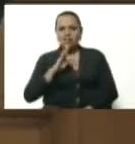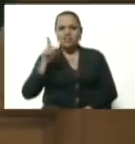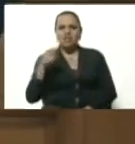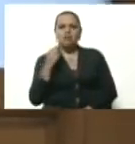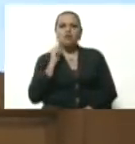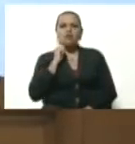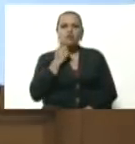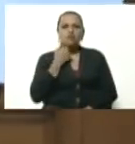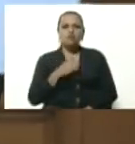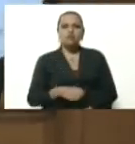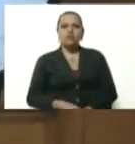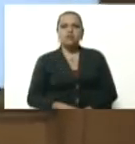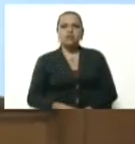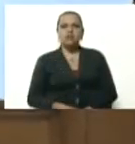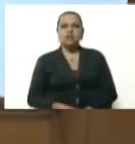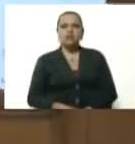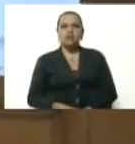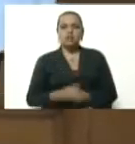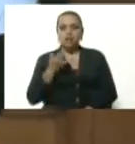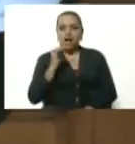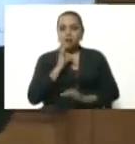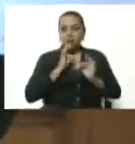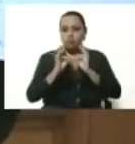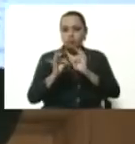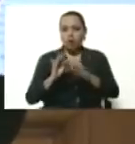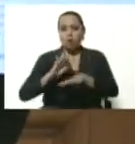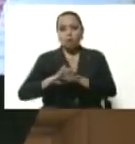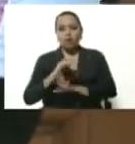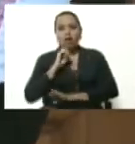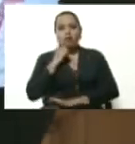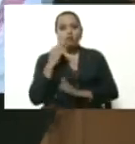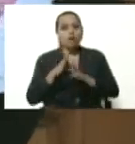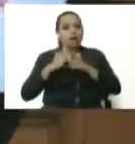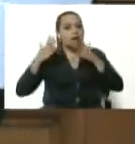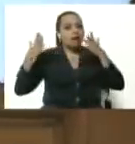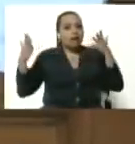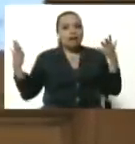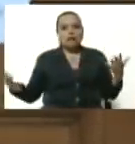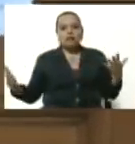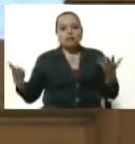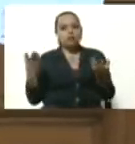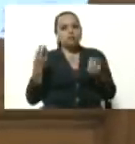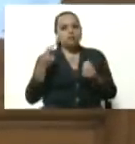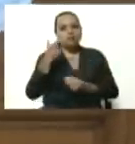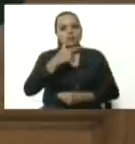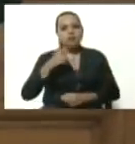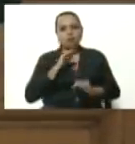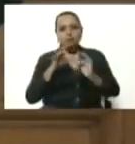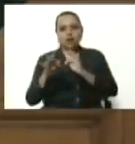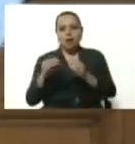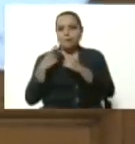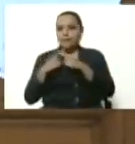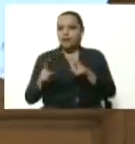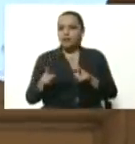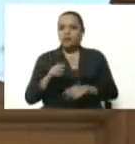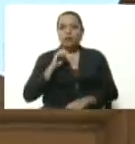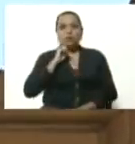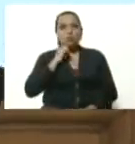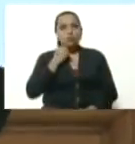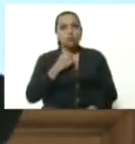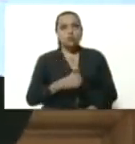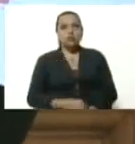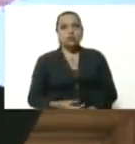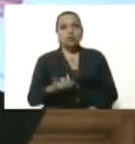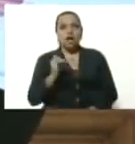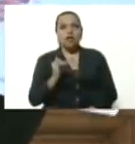Rusia, en cifras de contagio, porque Rusia es una nación enorme, pues. Pero resulta que Rusia